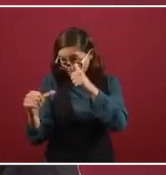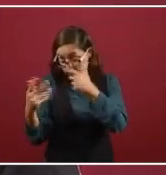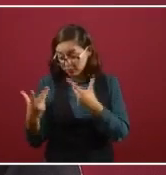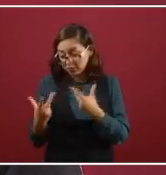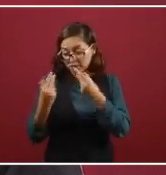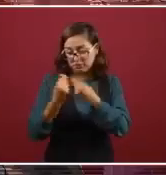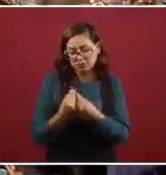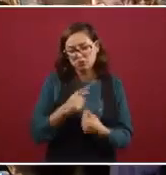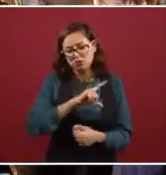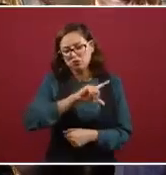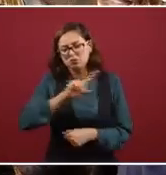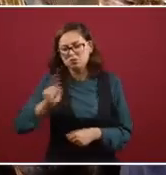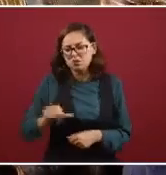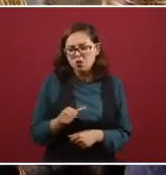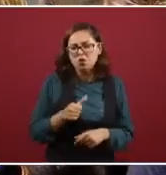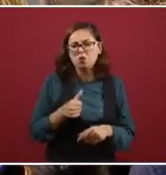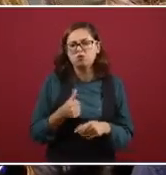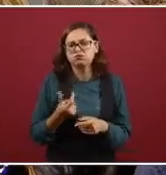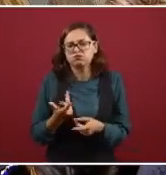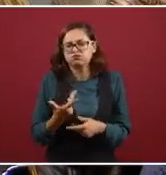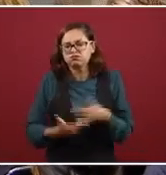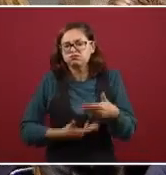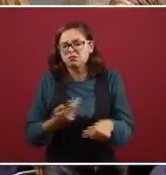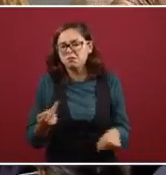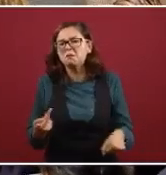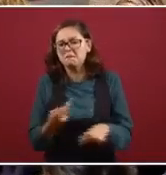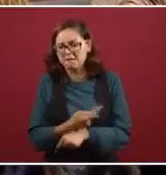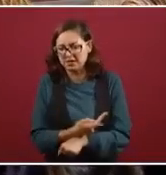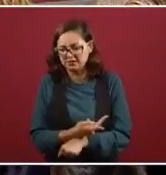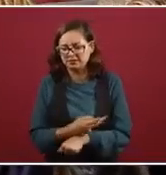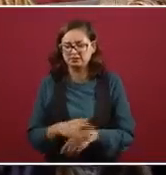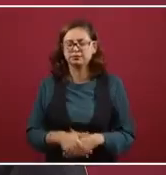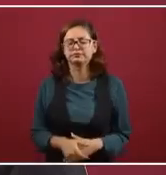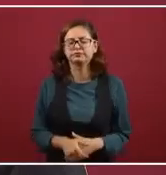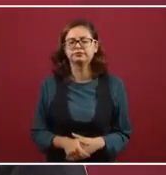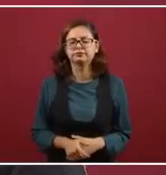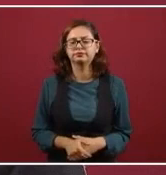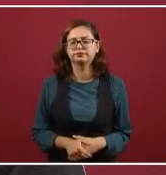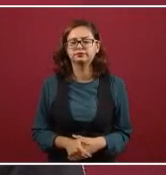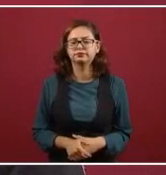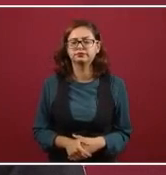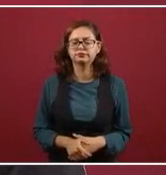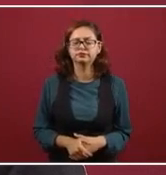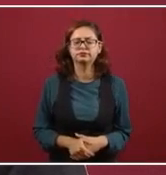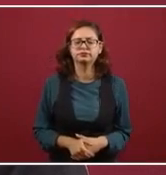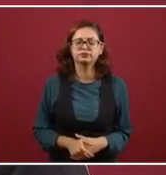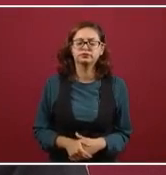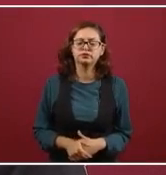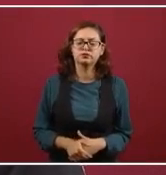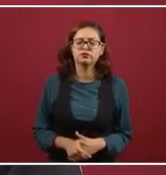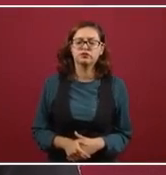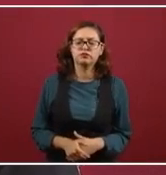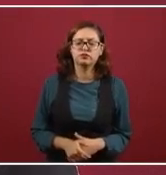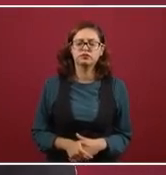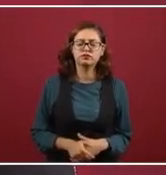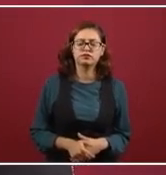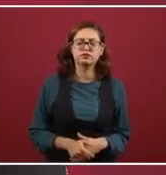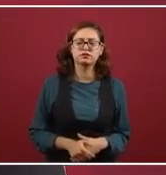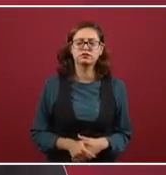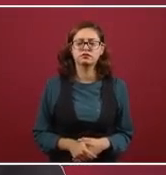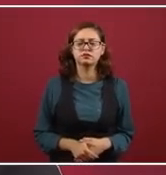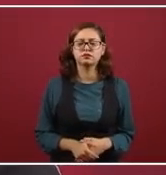lo que le acabo de decir. Lo más importante es que nosotros no lo consideramos, dada